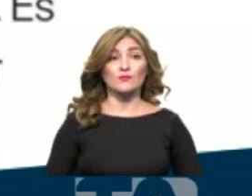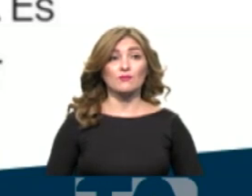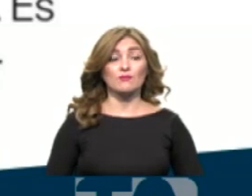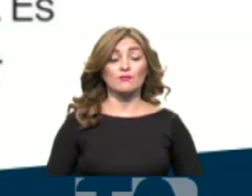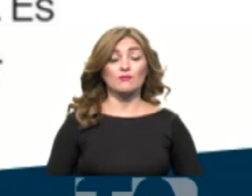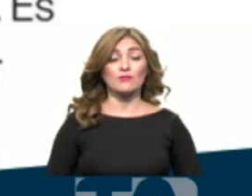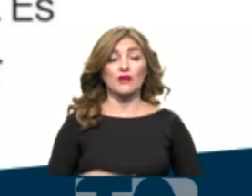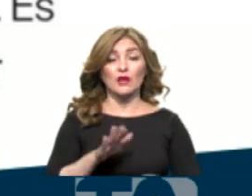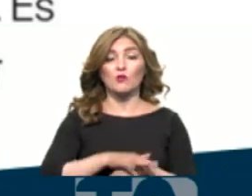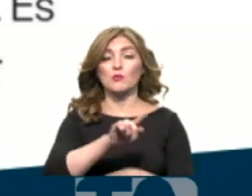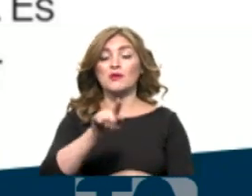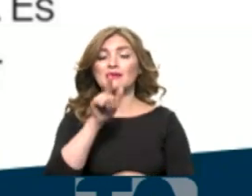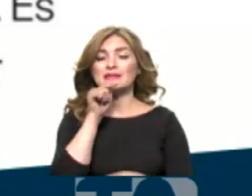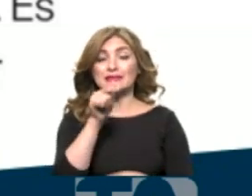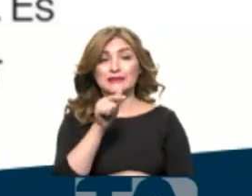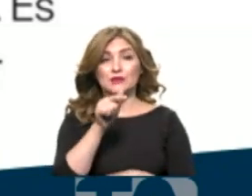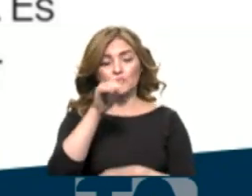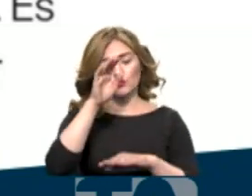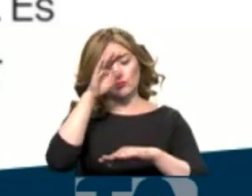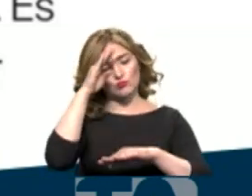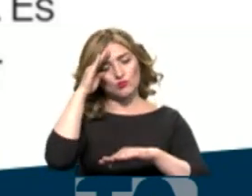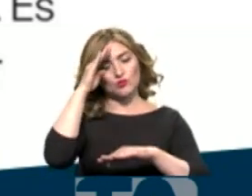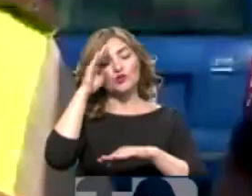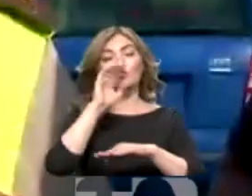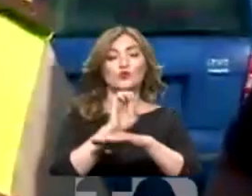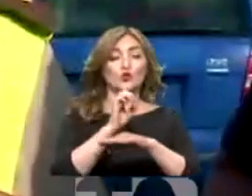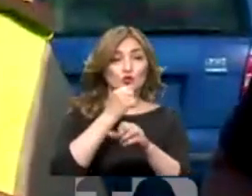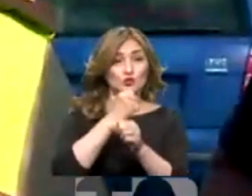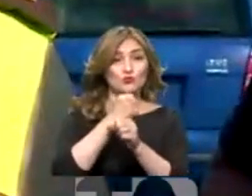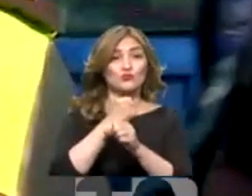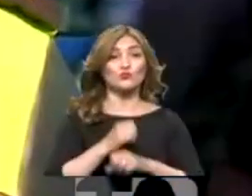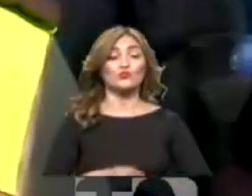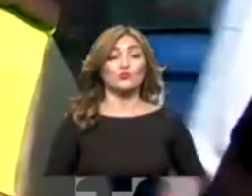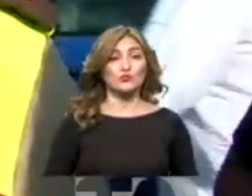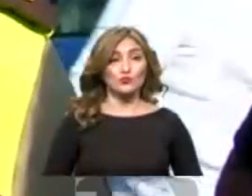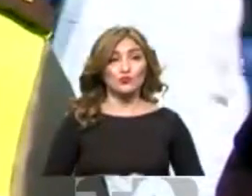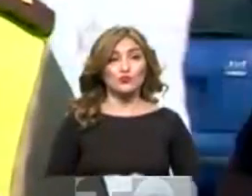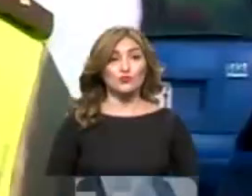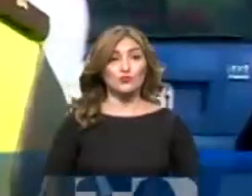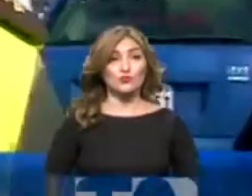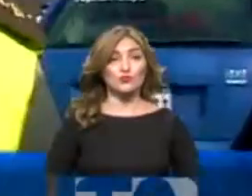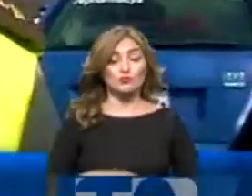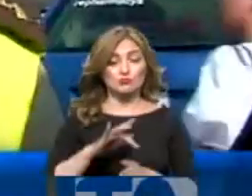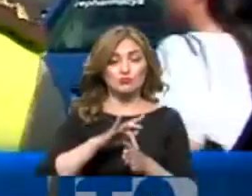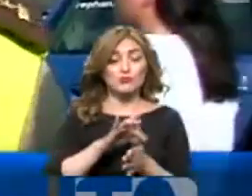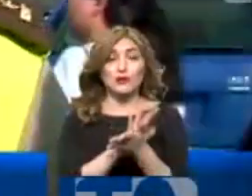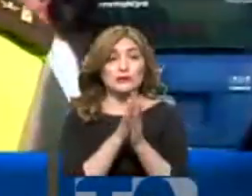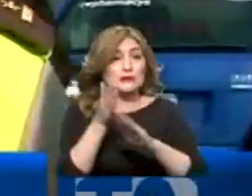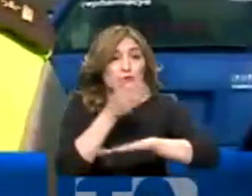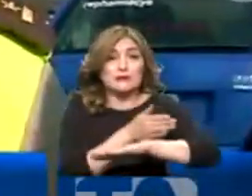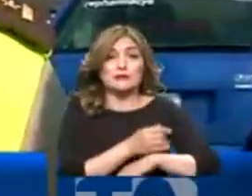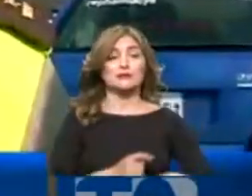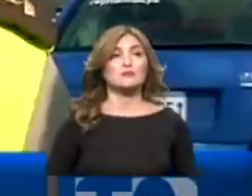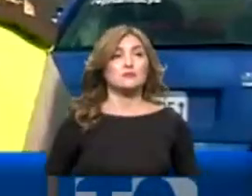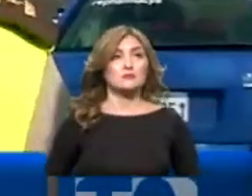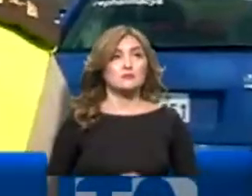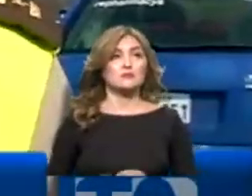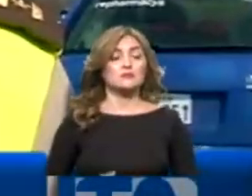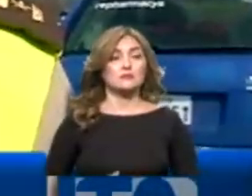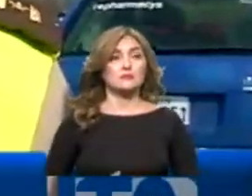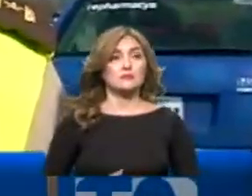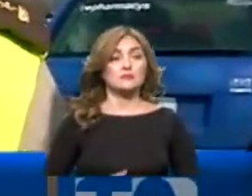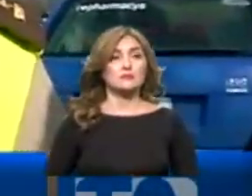posibles responsables, la policía de Ecuador está trabajando. Y ellos dicen que no ha tenido ninguna amenaza, no ha tenido ningún caso